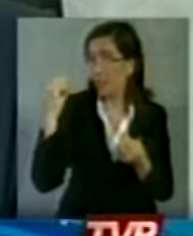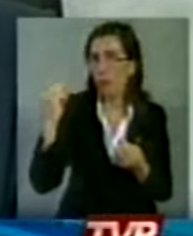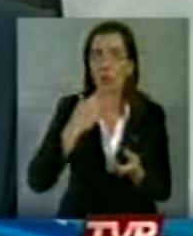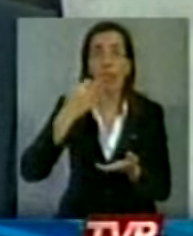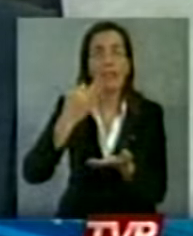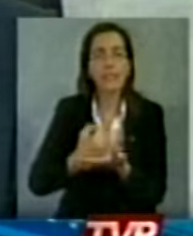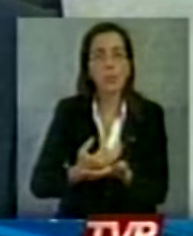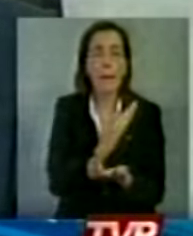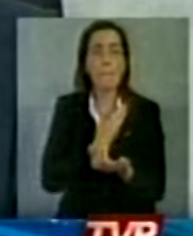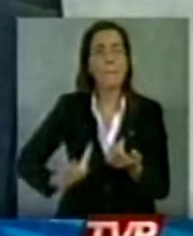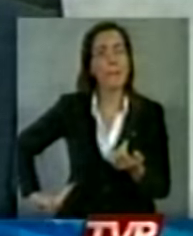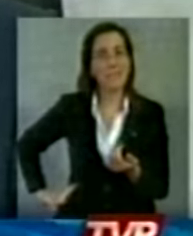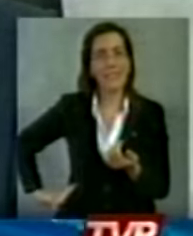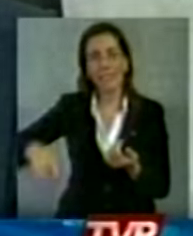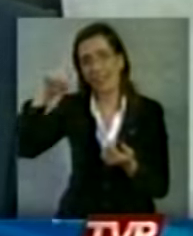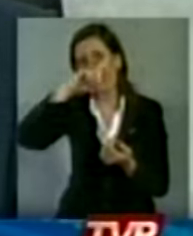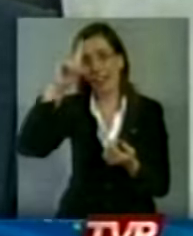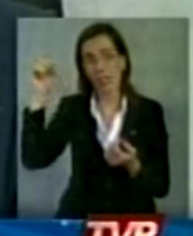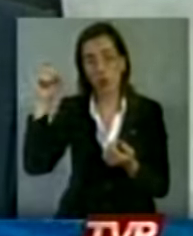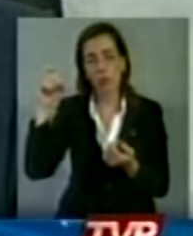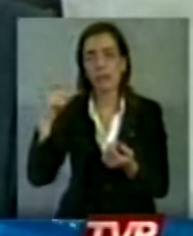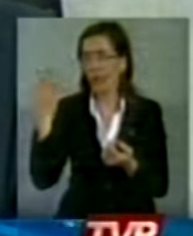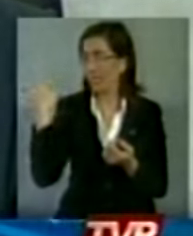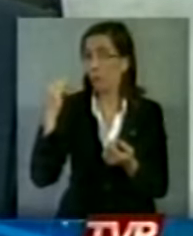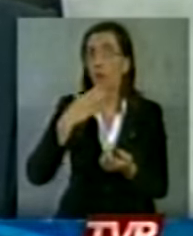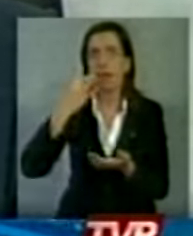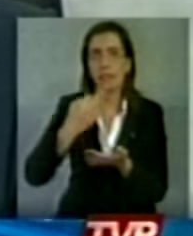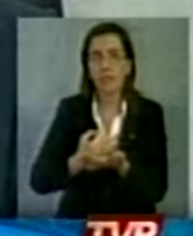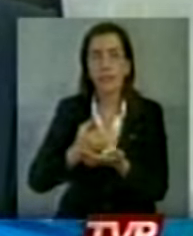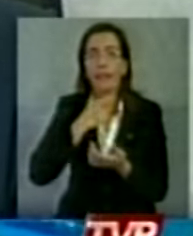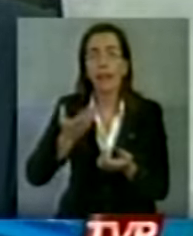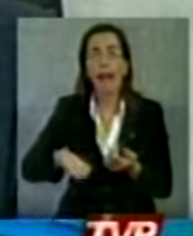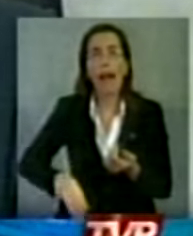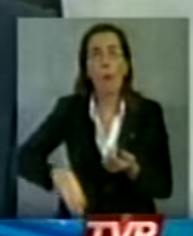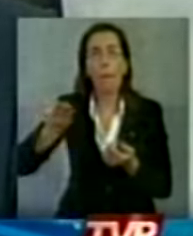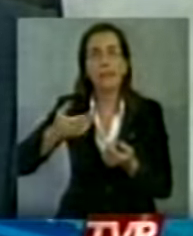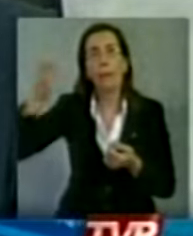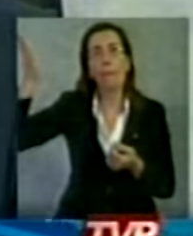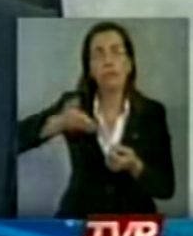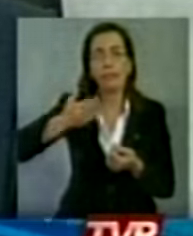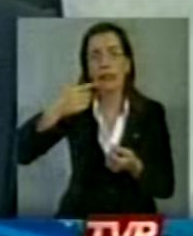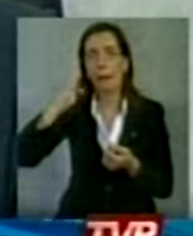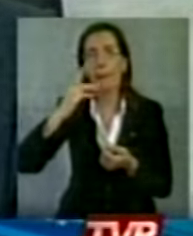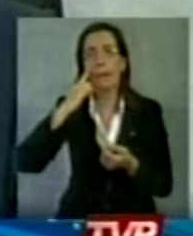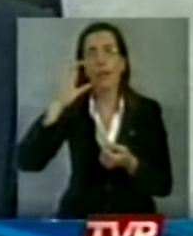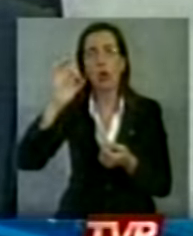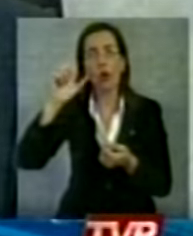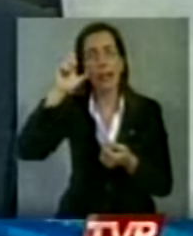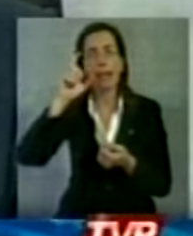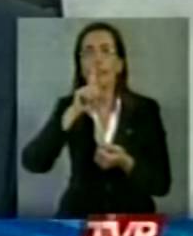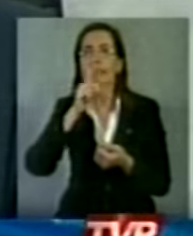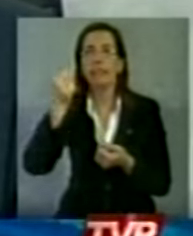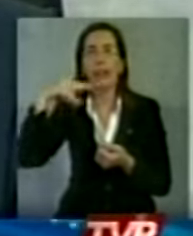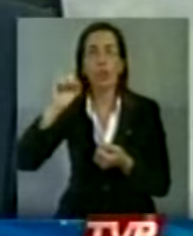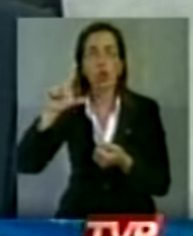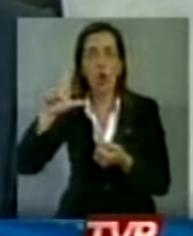decisión del señor Presidente de la Nación de aumentar el corte de bioetanol en los combustibles, que vemos